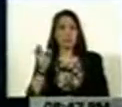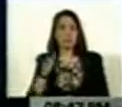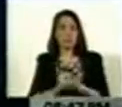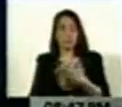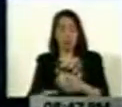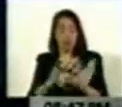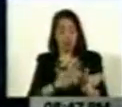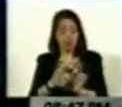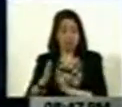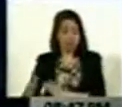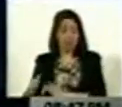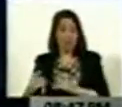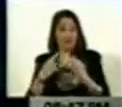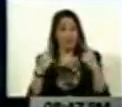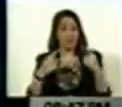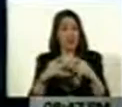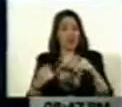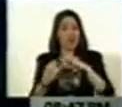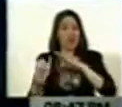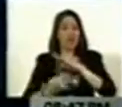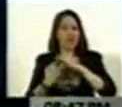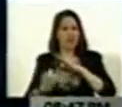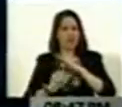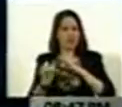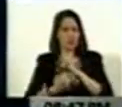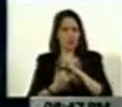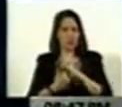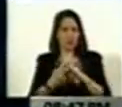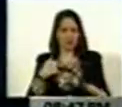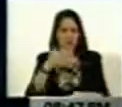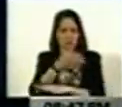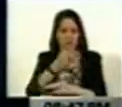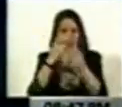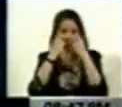las distintas instituciones para garantizar la seguridad a los temporadistas durante el asueto de Semana Santa.